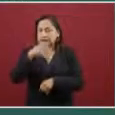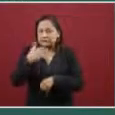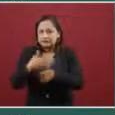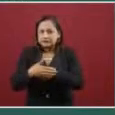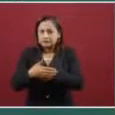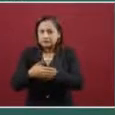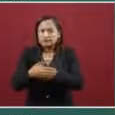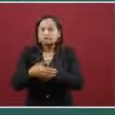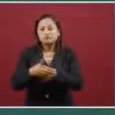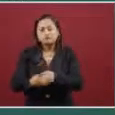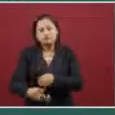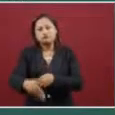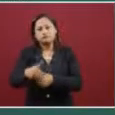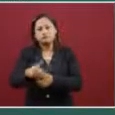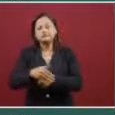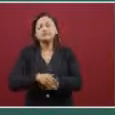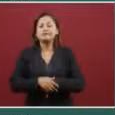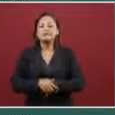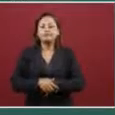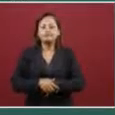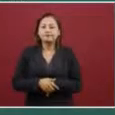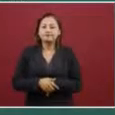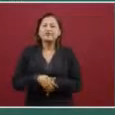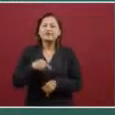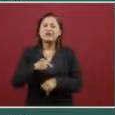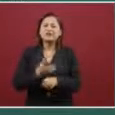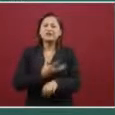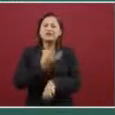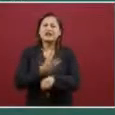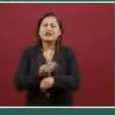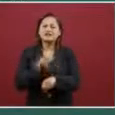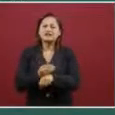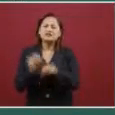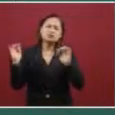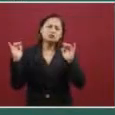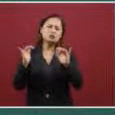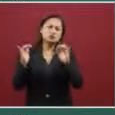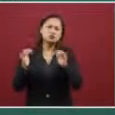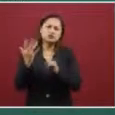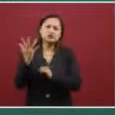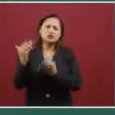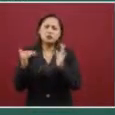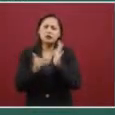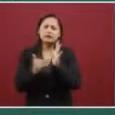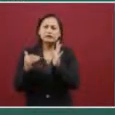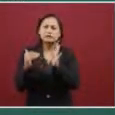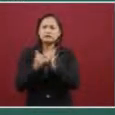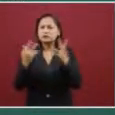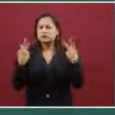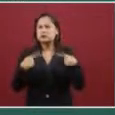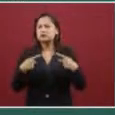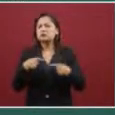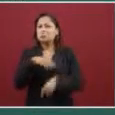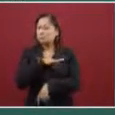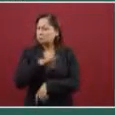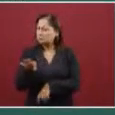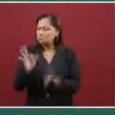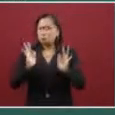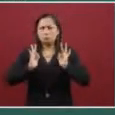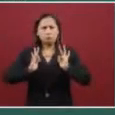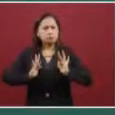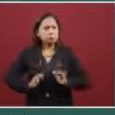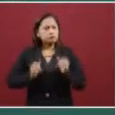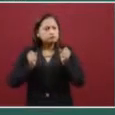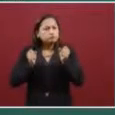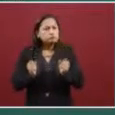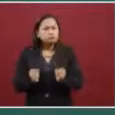poder atender a 50 millones de pasajeros con toda seguridad con toda claridad y con toda